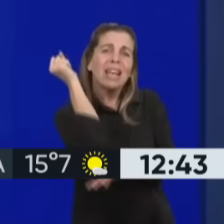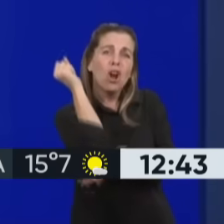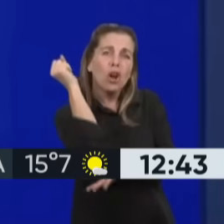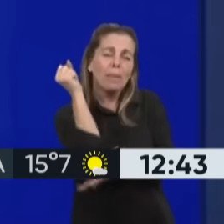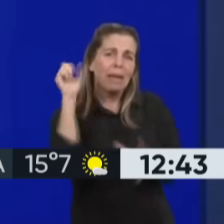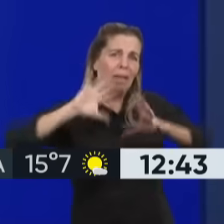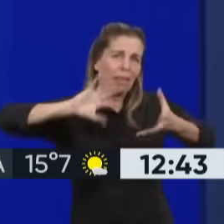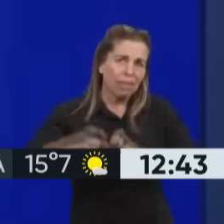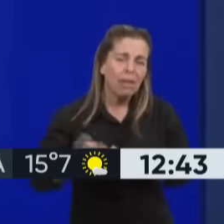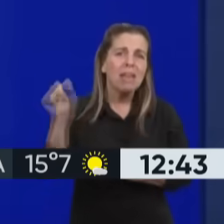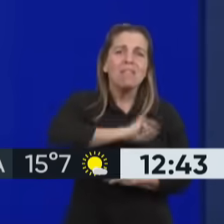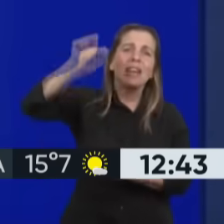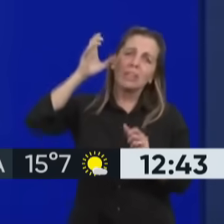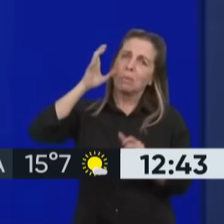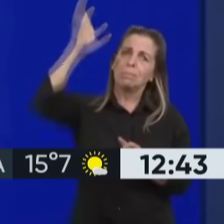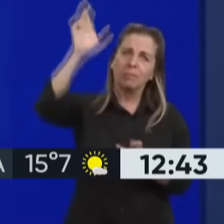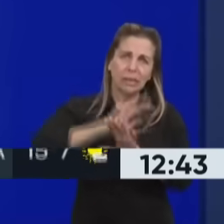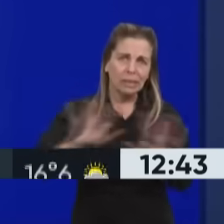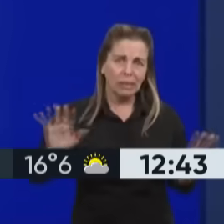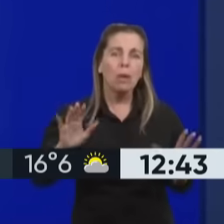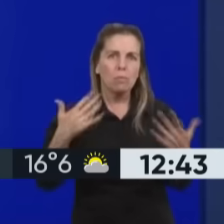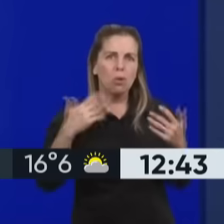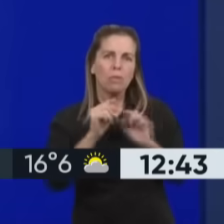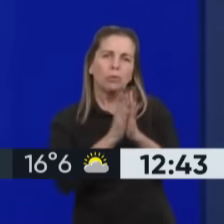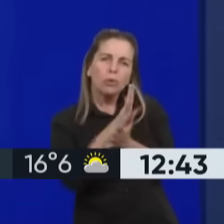de emprender un cambio de 180 grados.